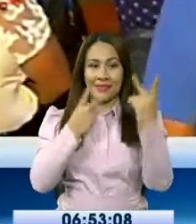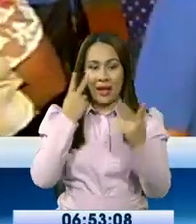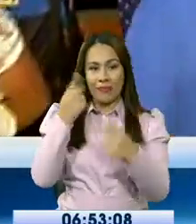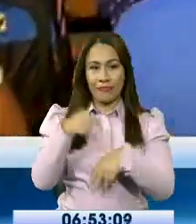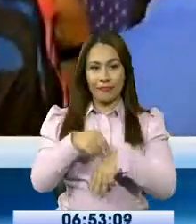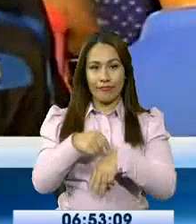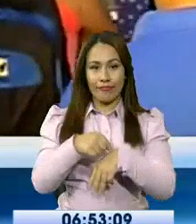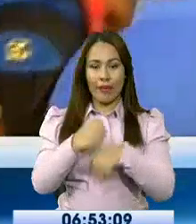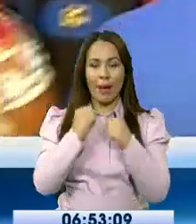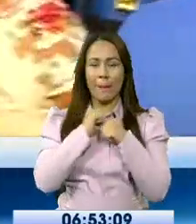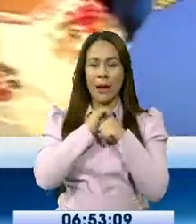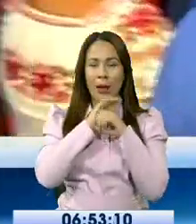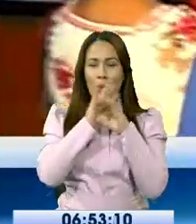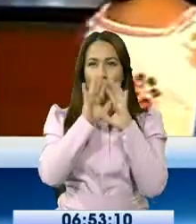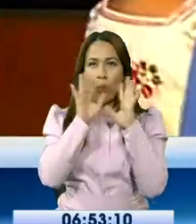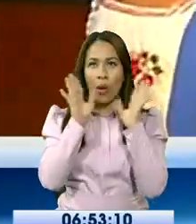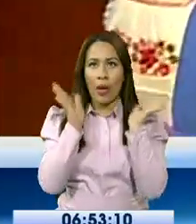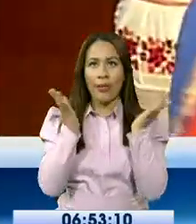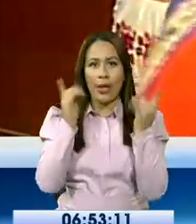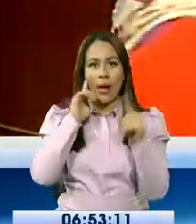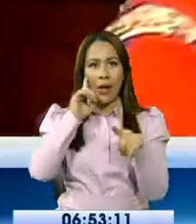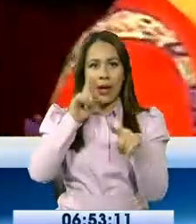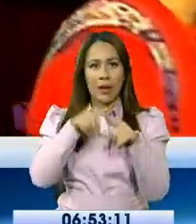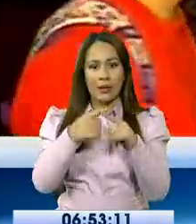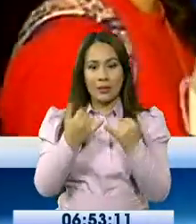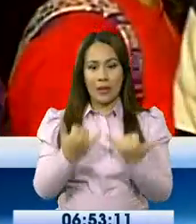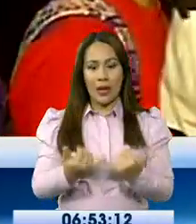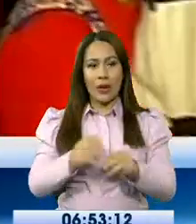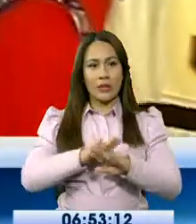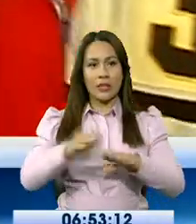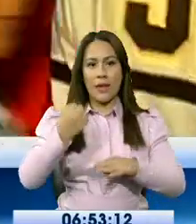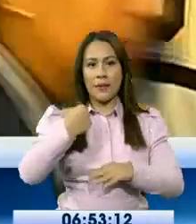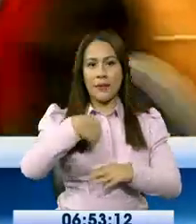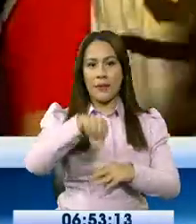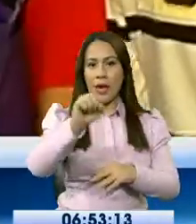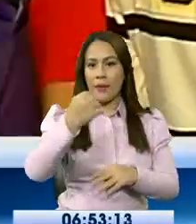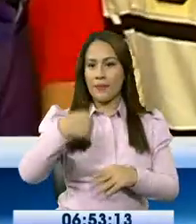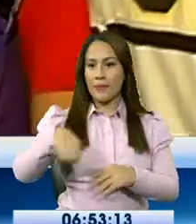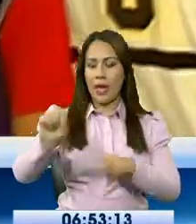madrugada hasta esta hora ya han viajado aproximadamente